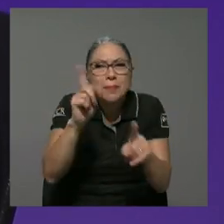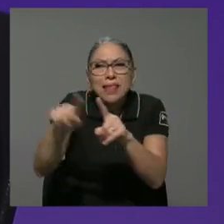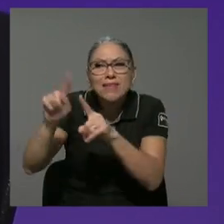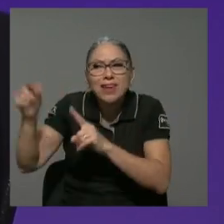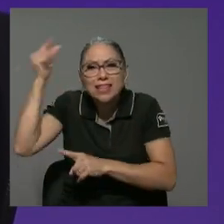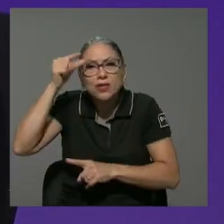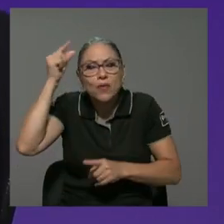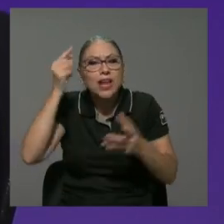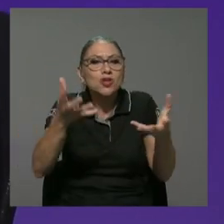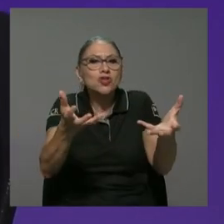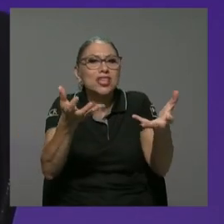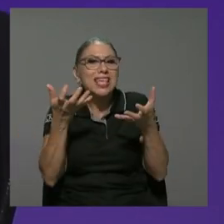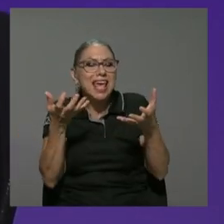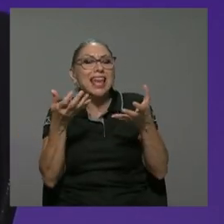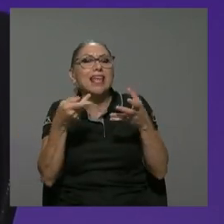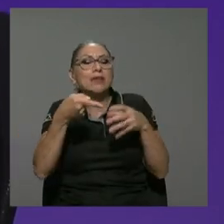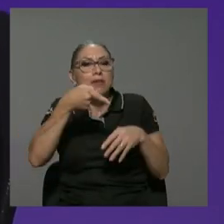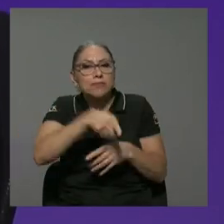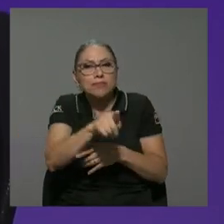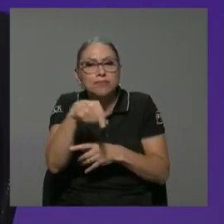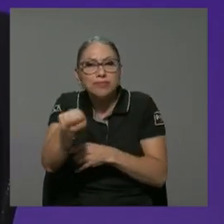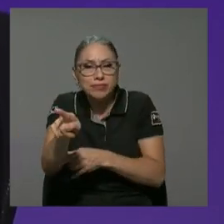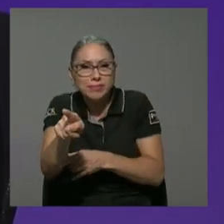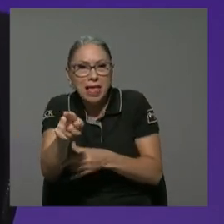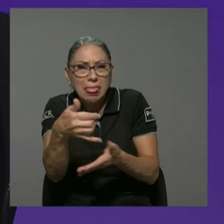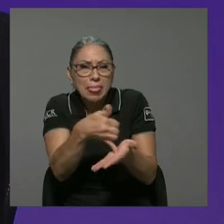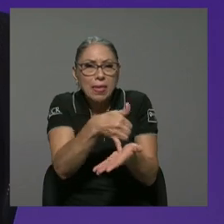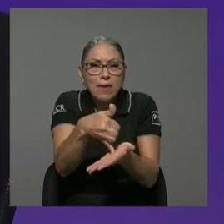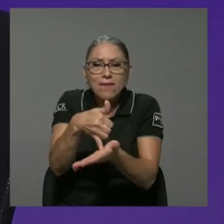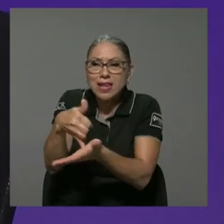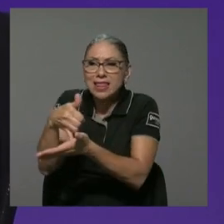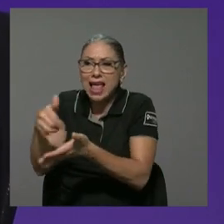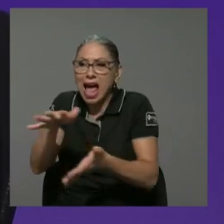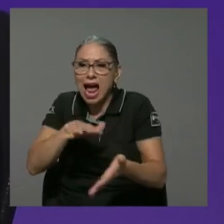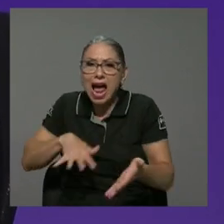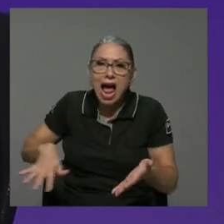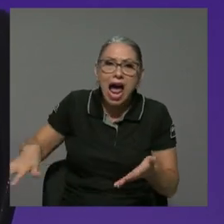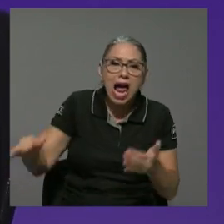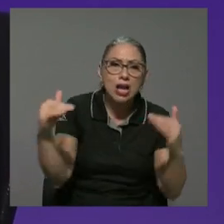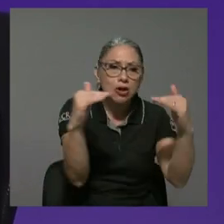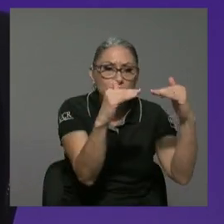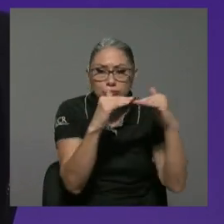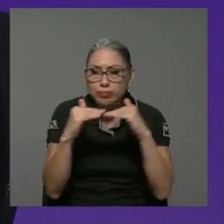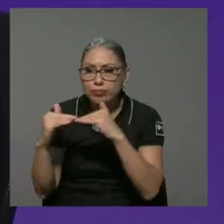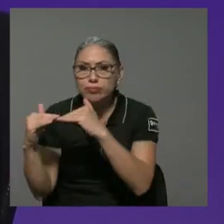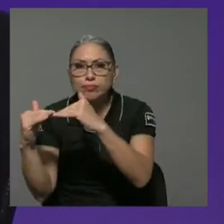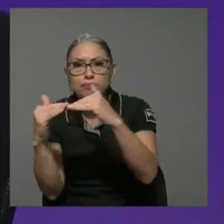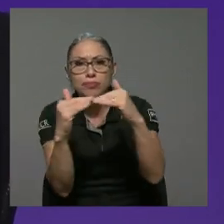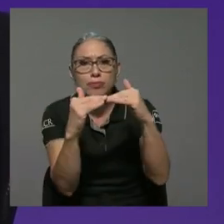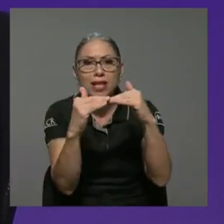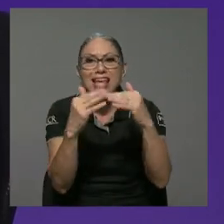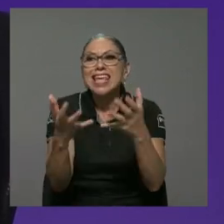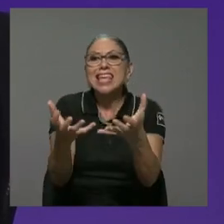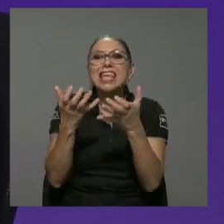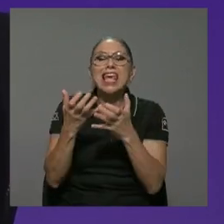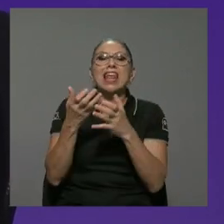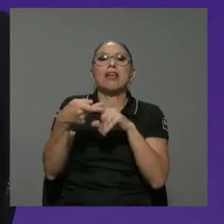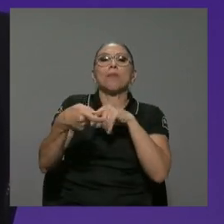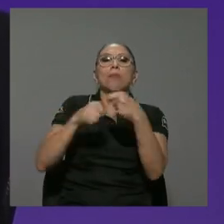a querer desmantelar el Estado Social de Derecho, a querer violentar la autonomía universitaria y la Constitución, al